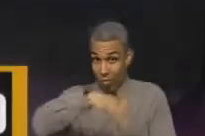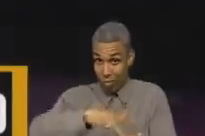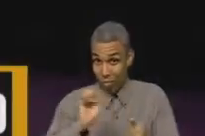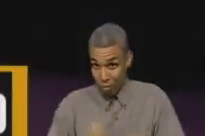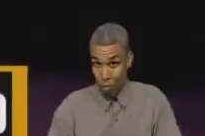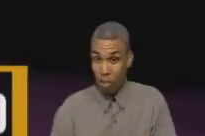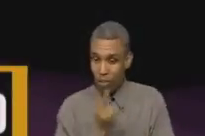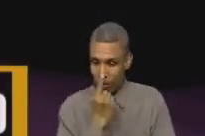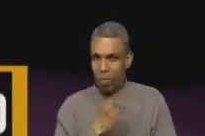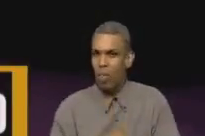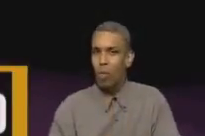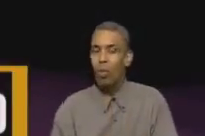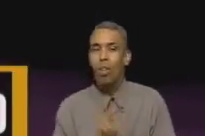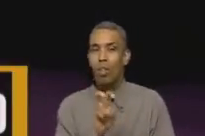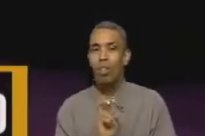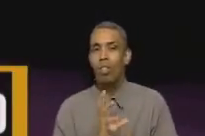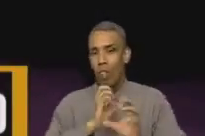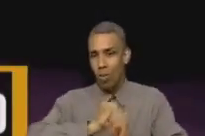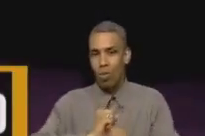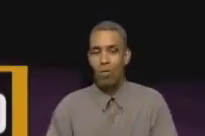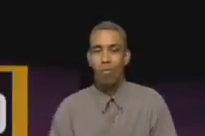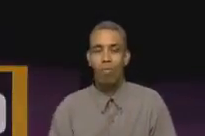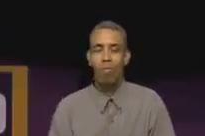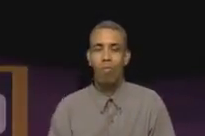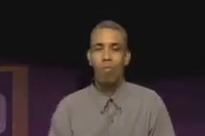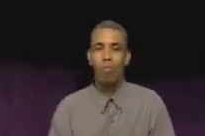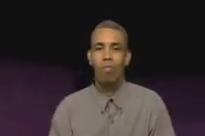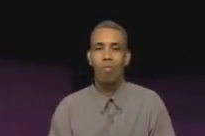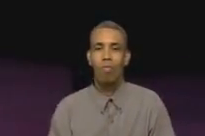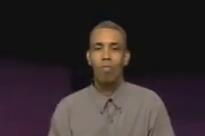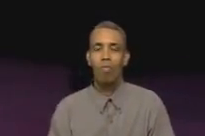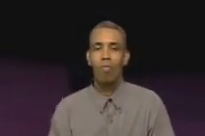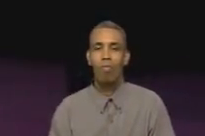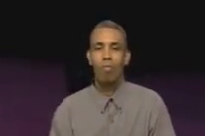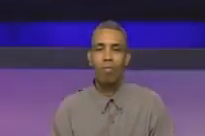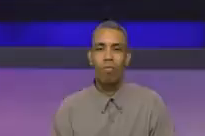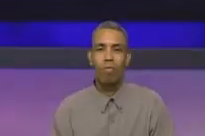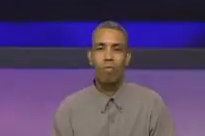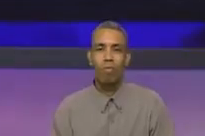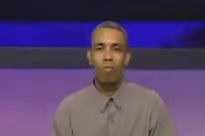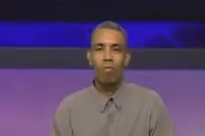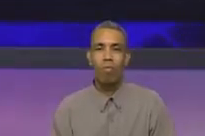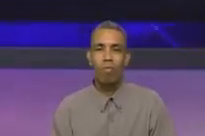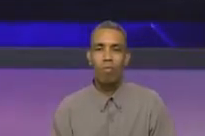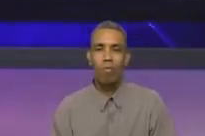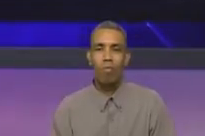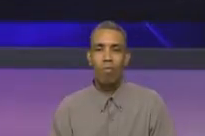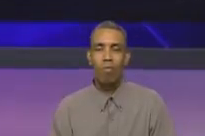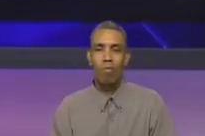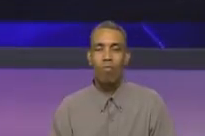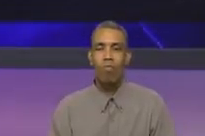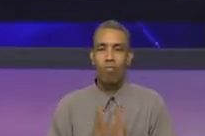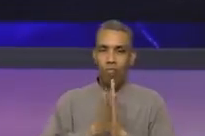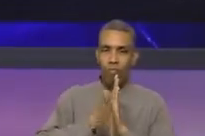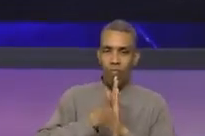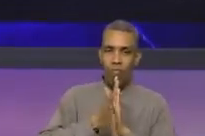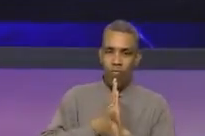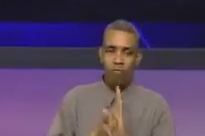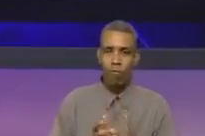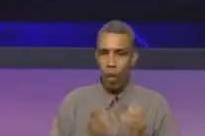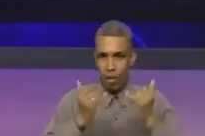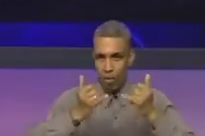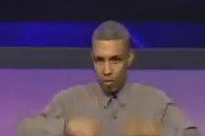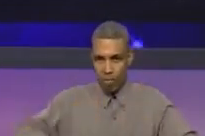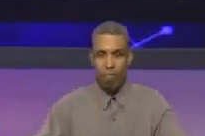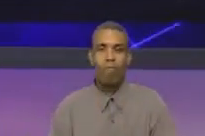hoy a partir de las 7 de la noche en la Escuela de Teatro Las Tablas. Hasta aquí la información más importante de las